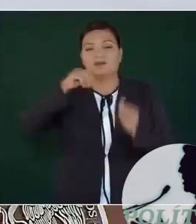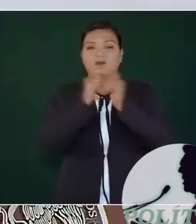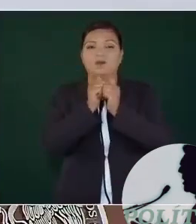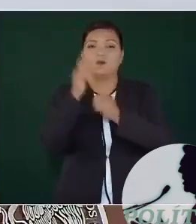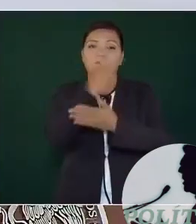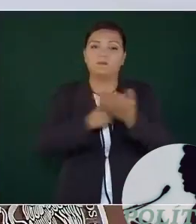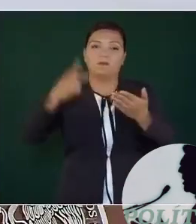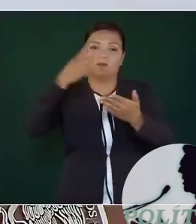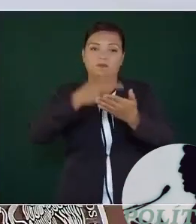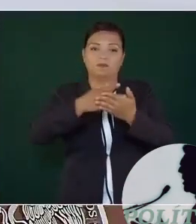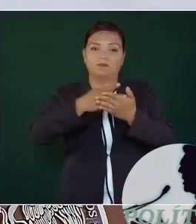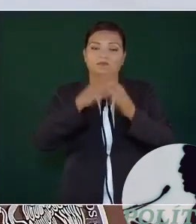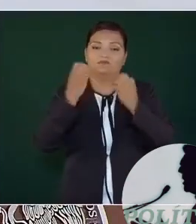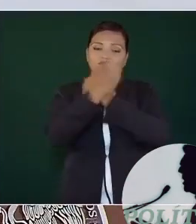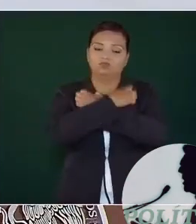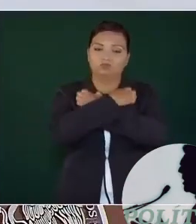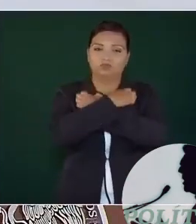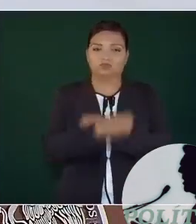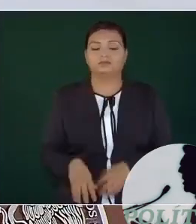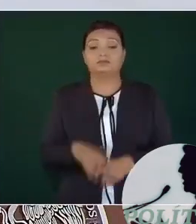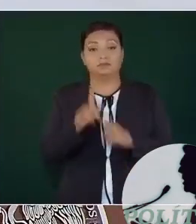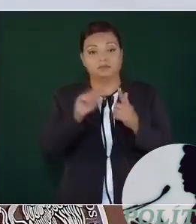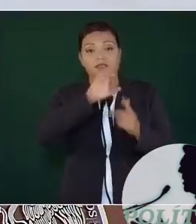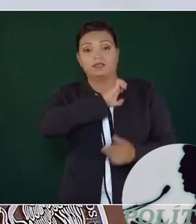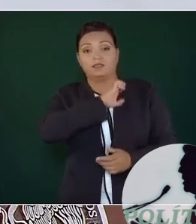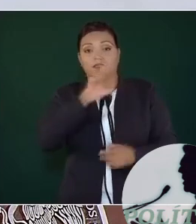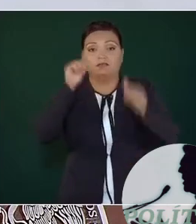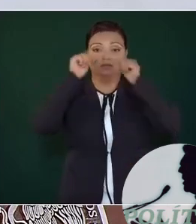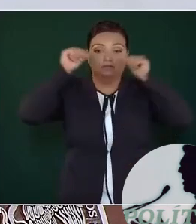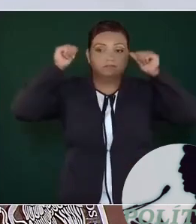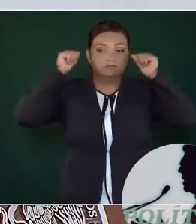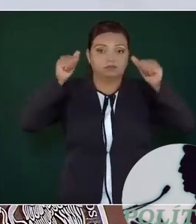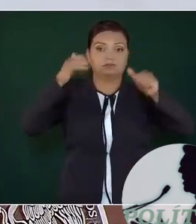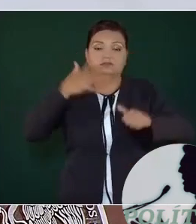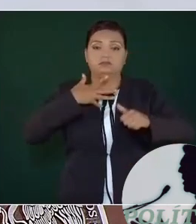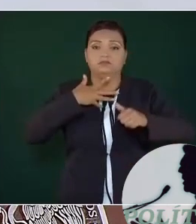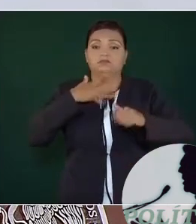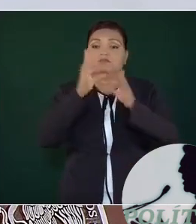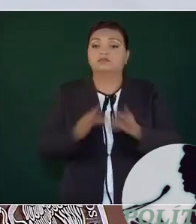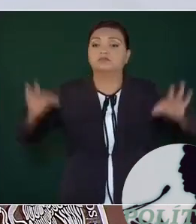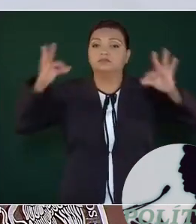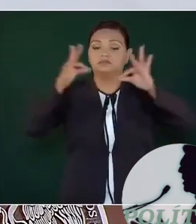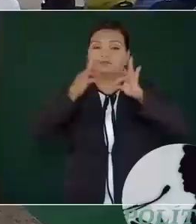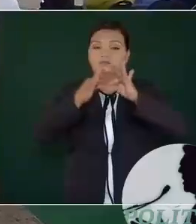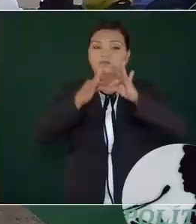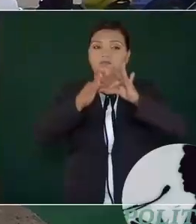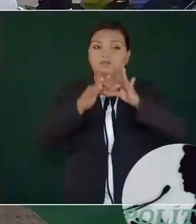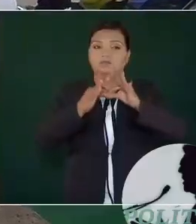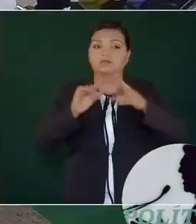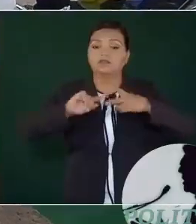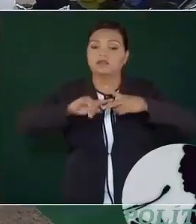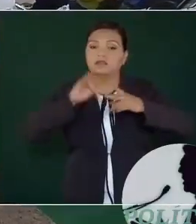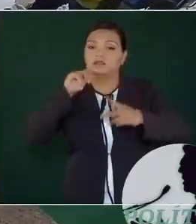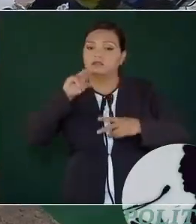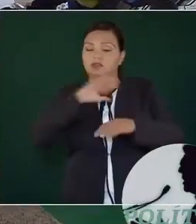programas educativos. Especial atención en la importancia que tiene la educación inicial y la adquisición